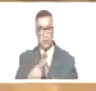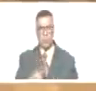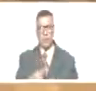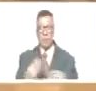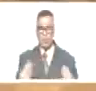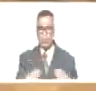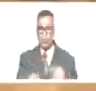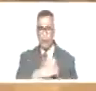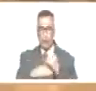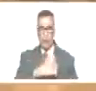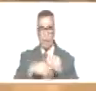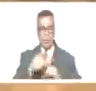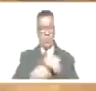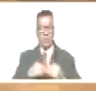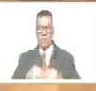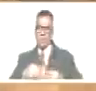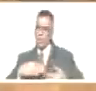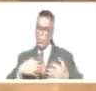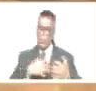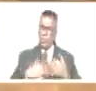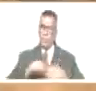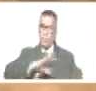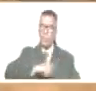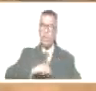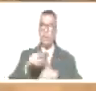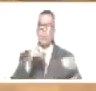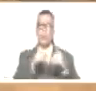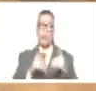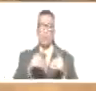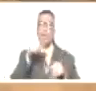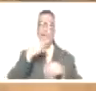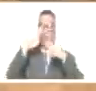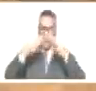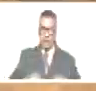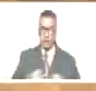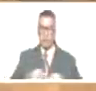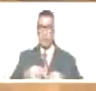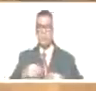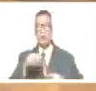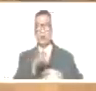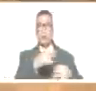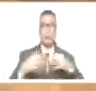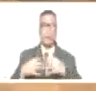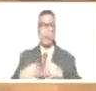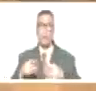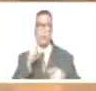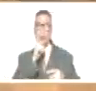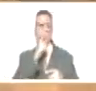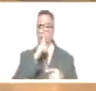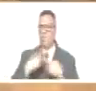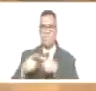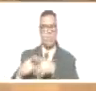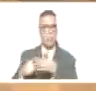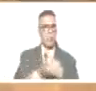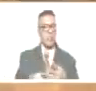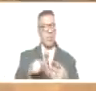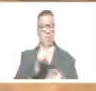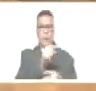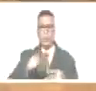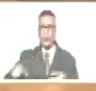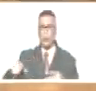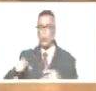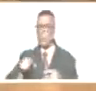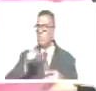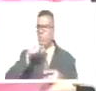Lucha contra la corrupción no es un discurso, es lucha contra la corrupción. Llámese como se llame y sea quien sea. Es